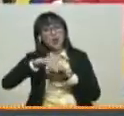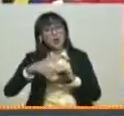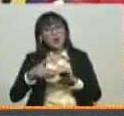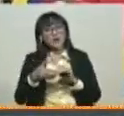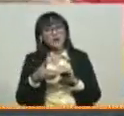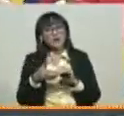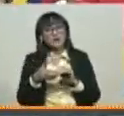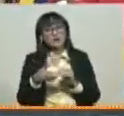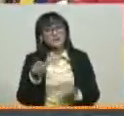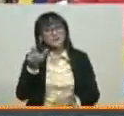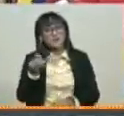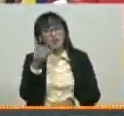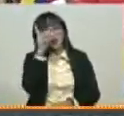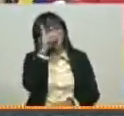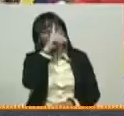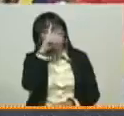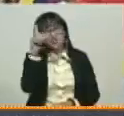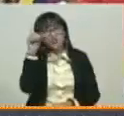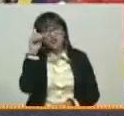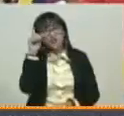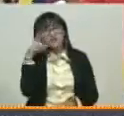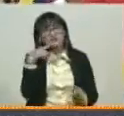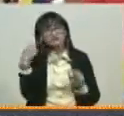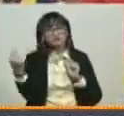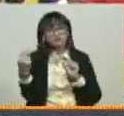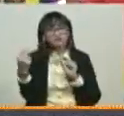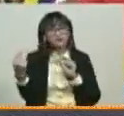con el compañero Diosdado Cabello Rondón,